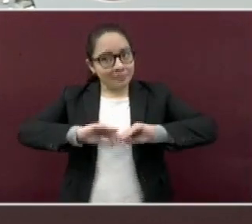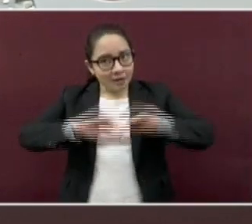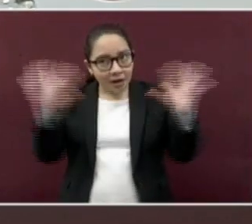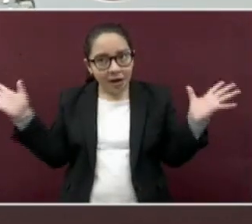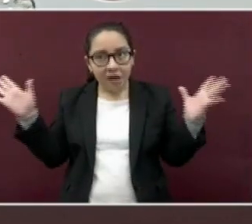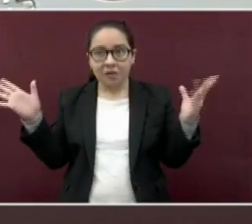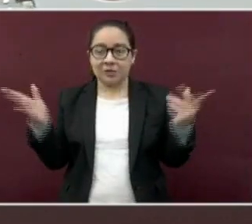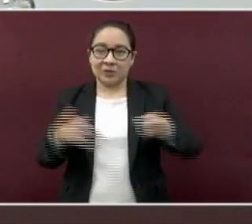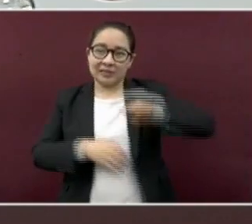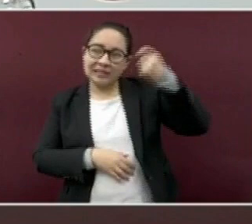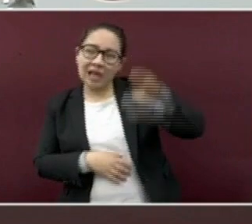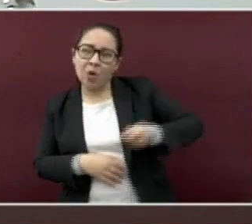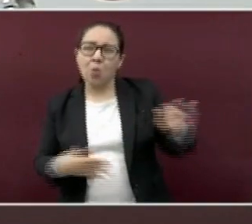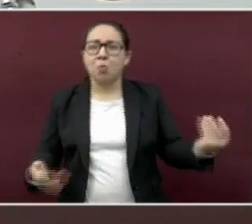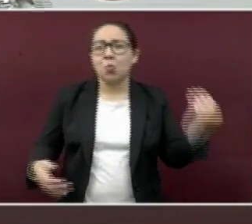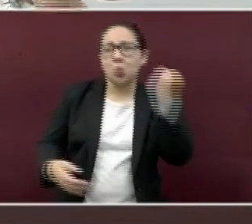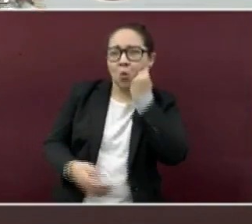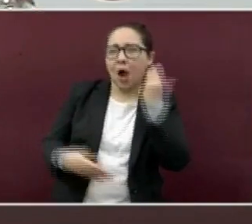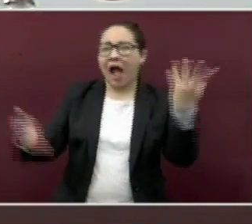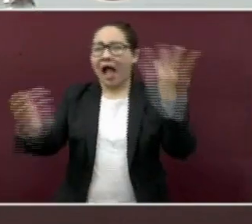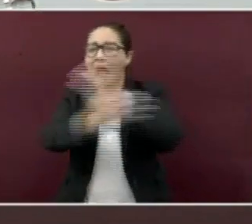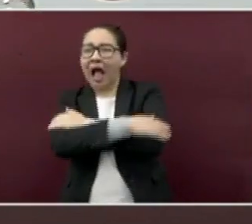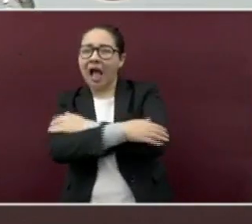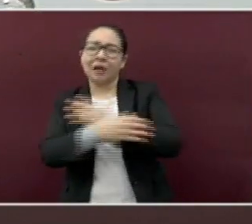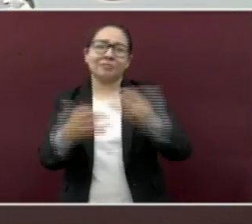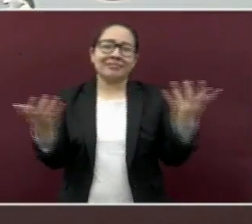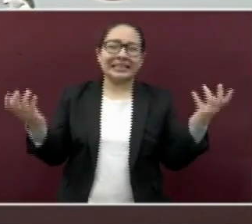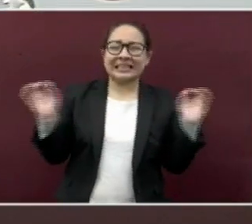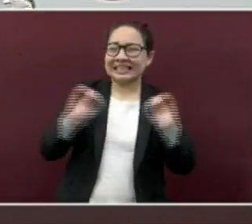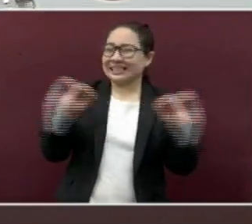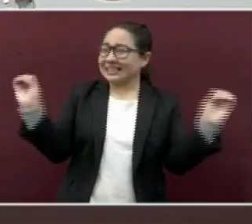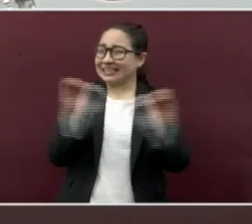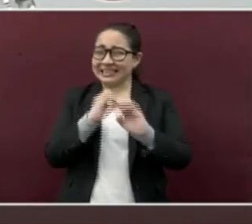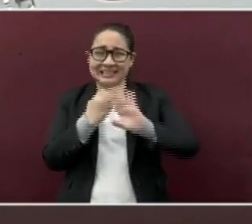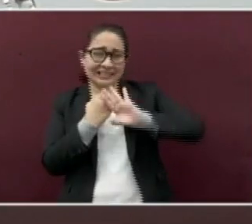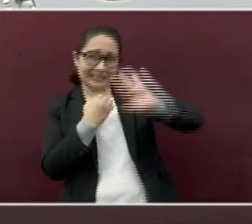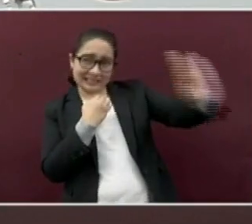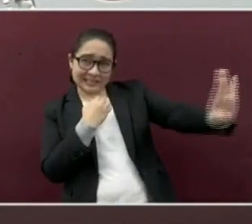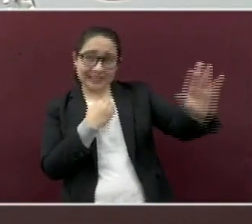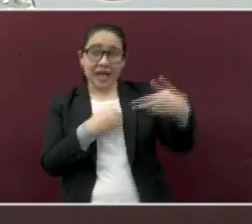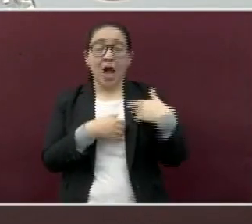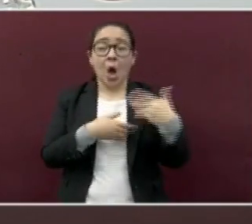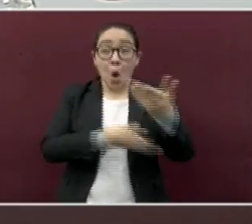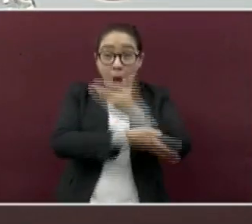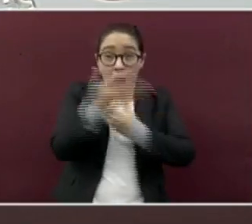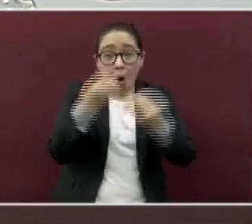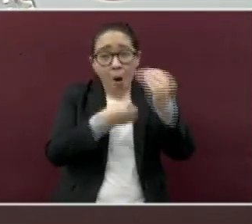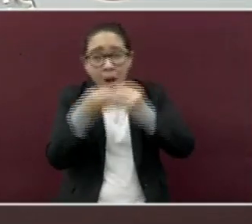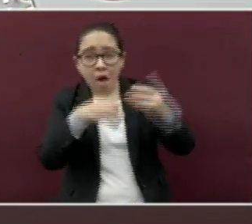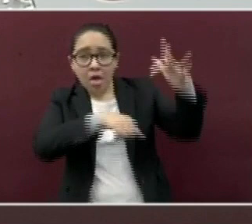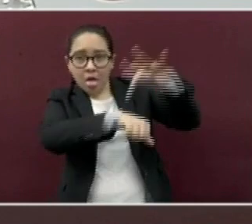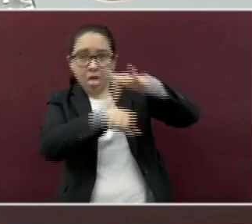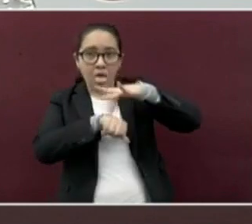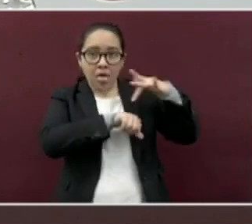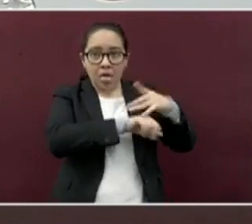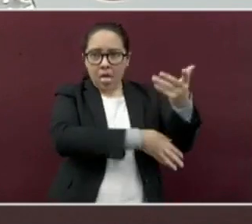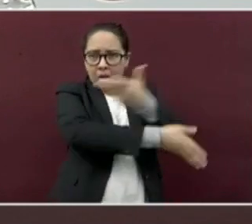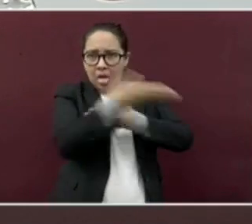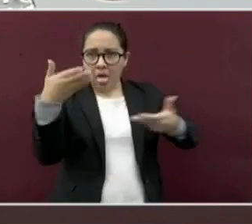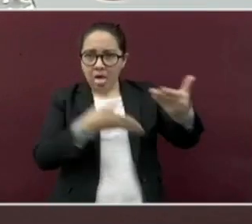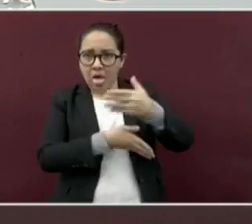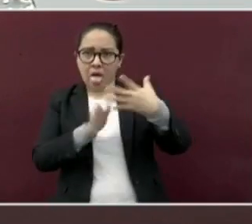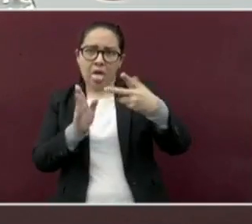supuesto, los saludos efusivos, los abrazos, los besos, o compartir bebidas y alimentos en los mismos